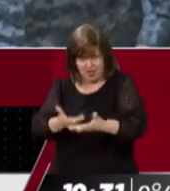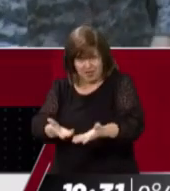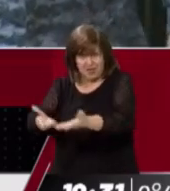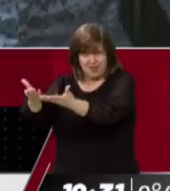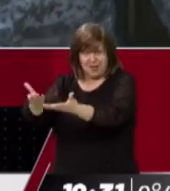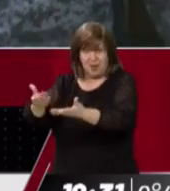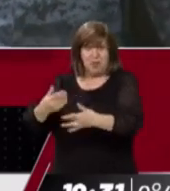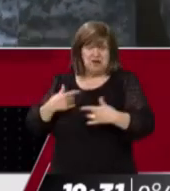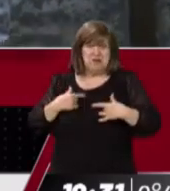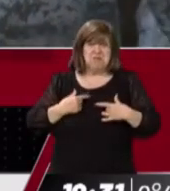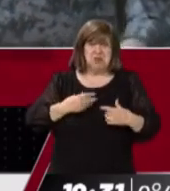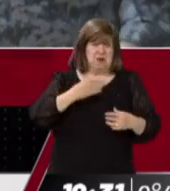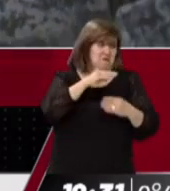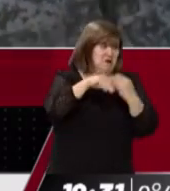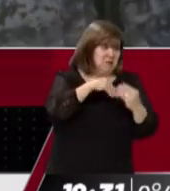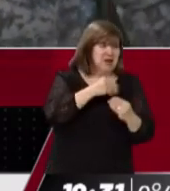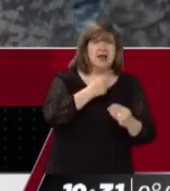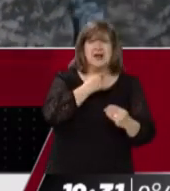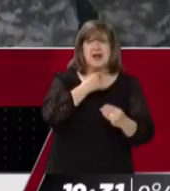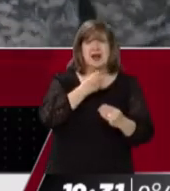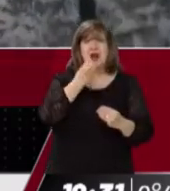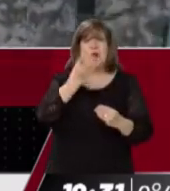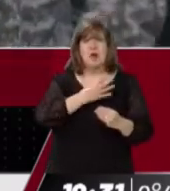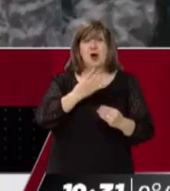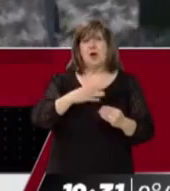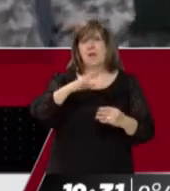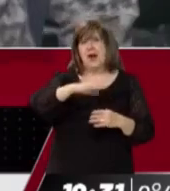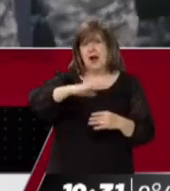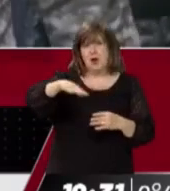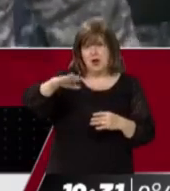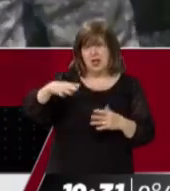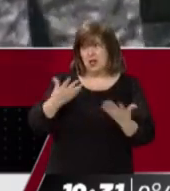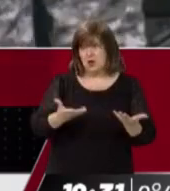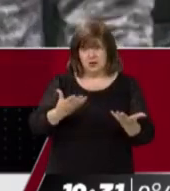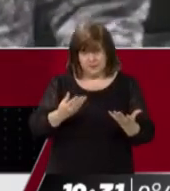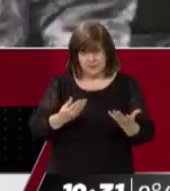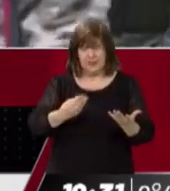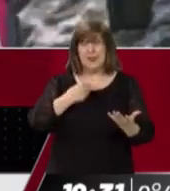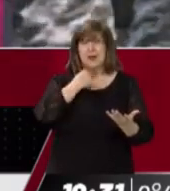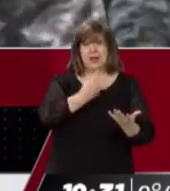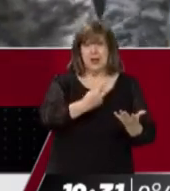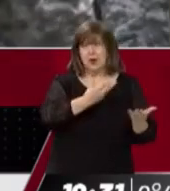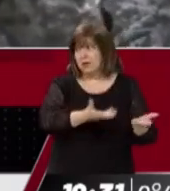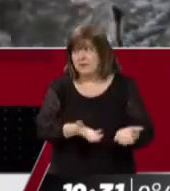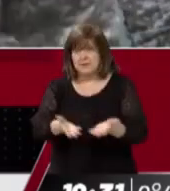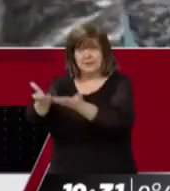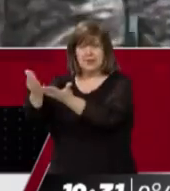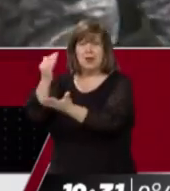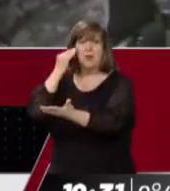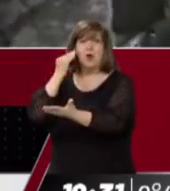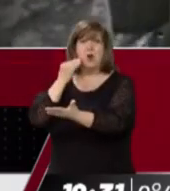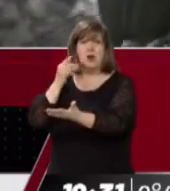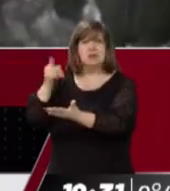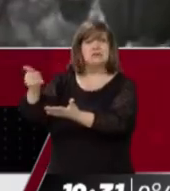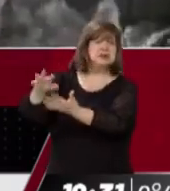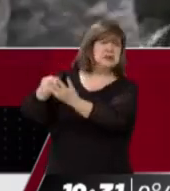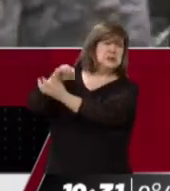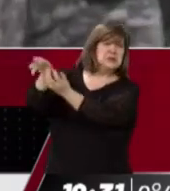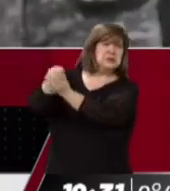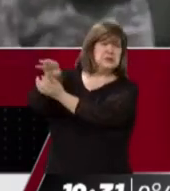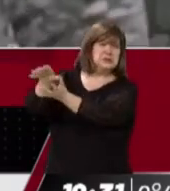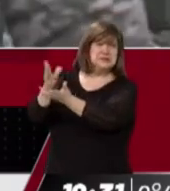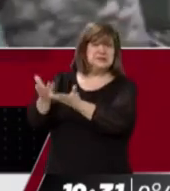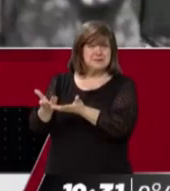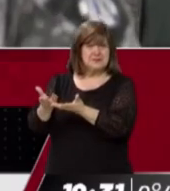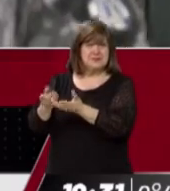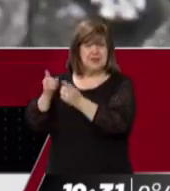era el derecho nosotros como padre y era el derecho de escolarizar a los chicos Y esto no ocurrió en este